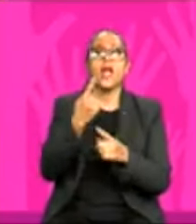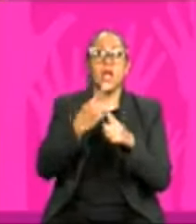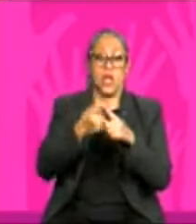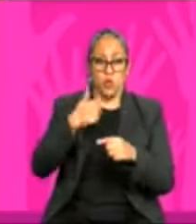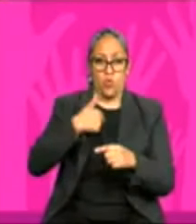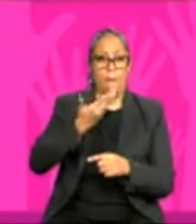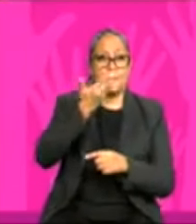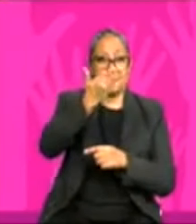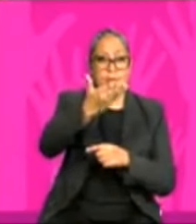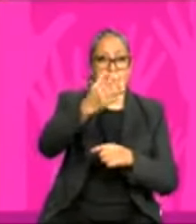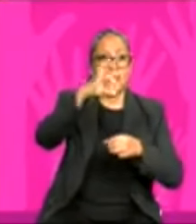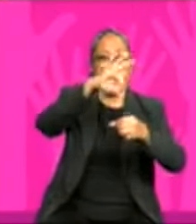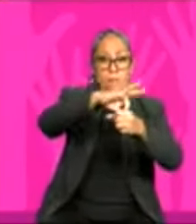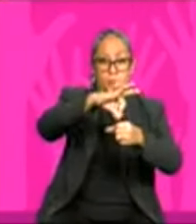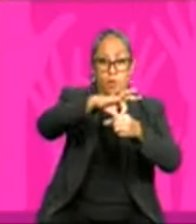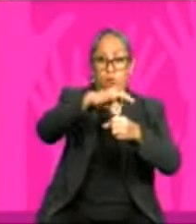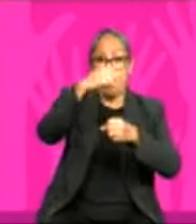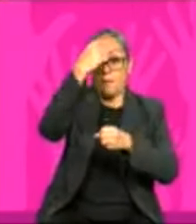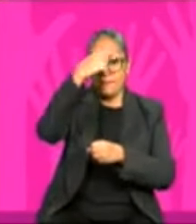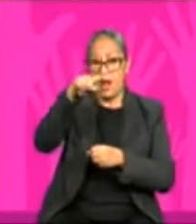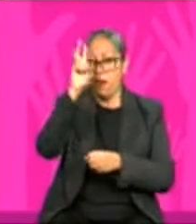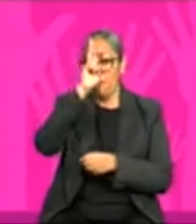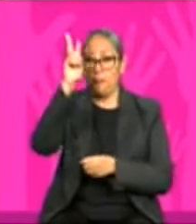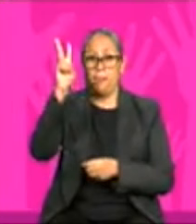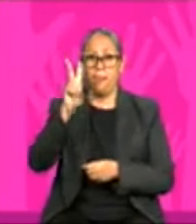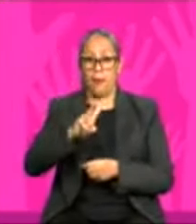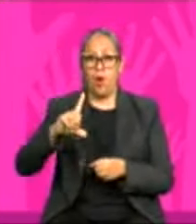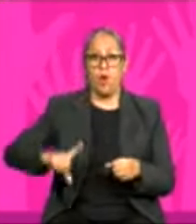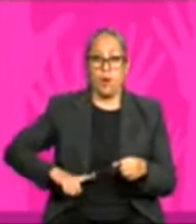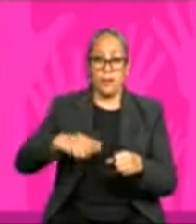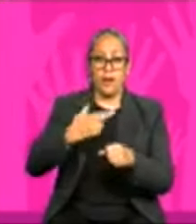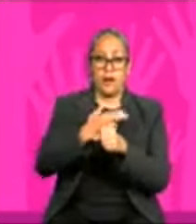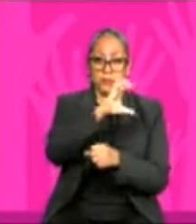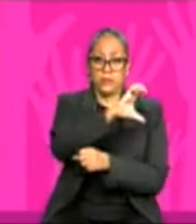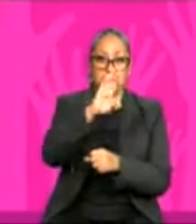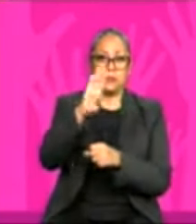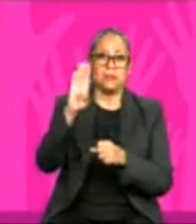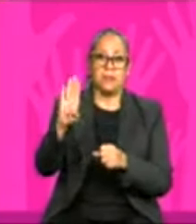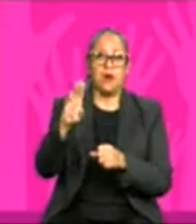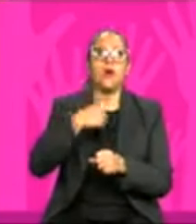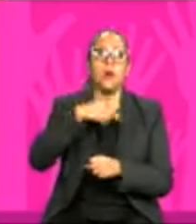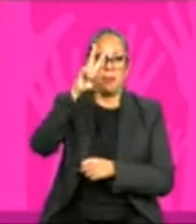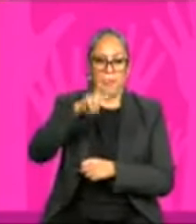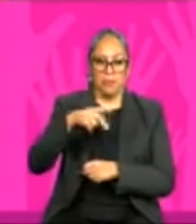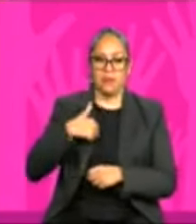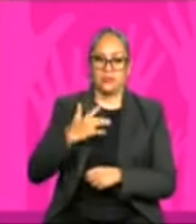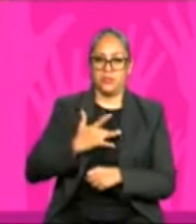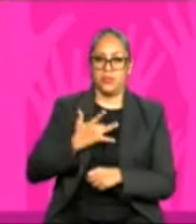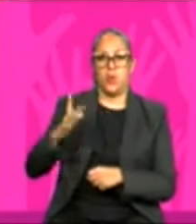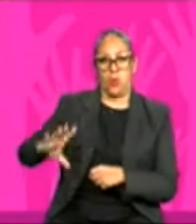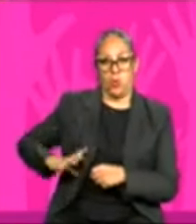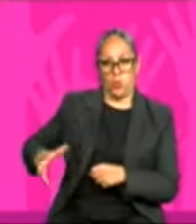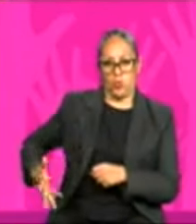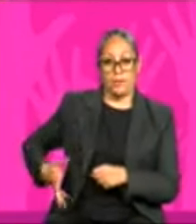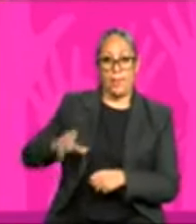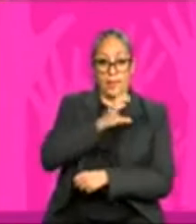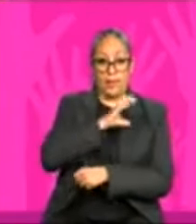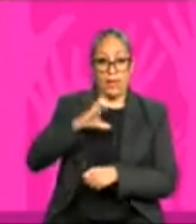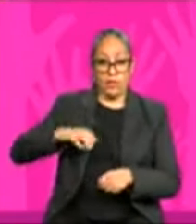voto por el peor gobernador que hemos tenido, que es Cuauhtémoc Blanco. Y lo puedo decir con mucho orgullo. La candidata que